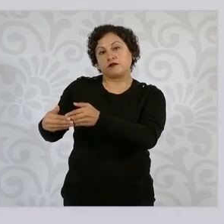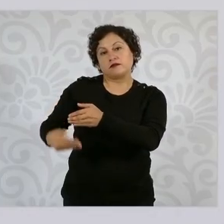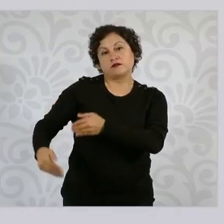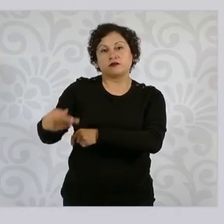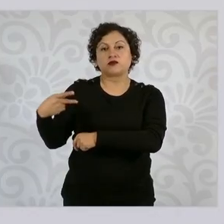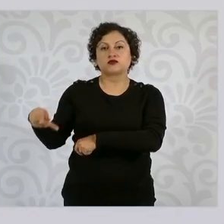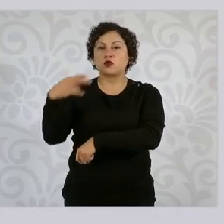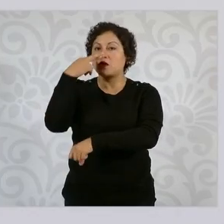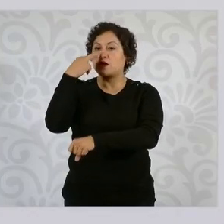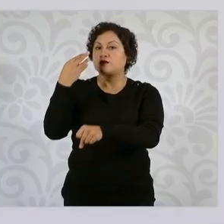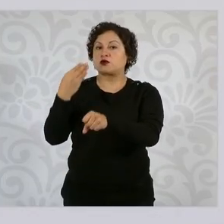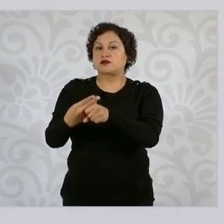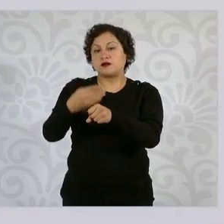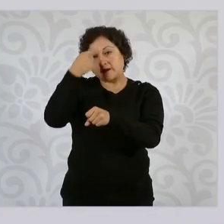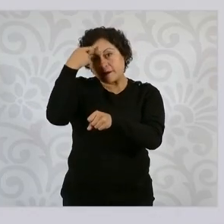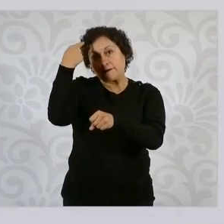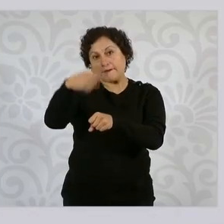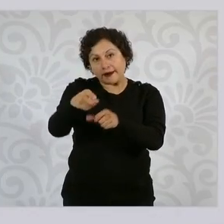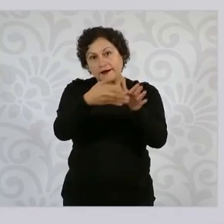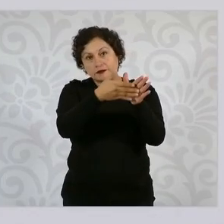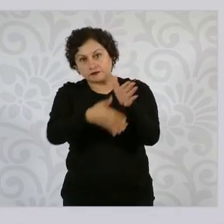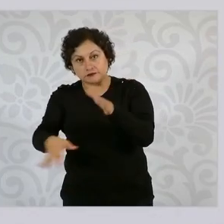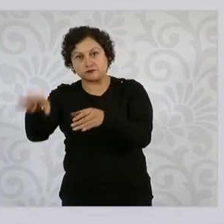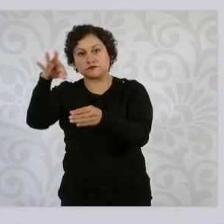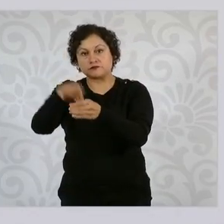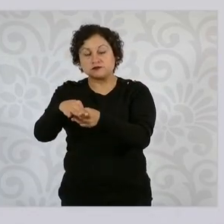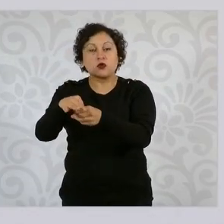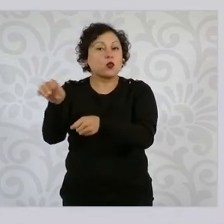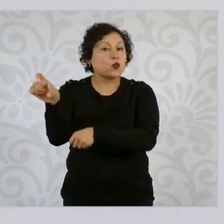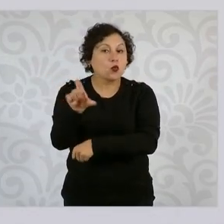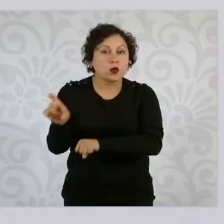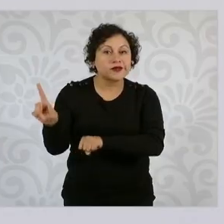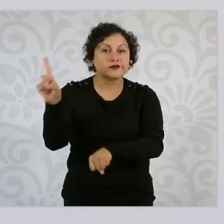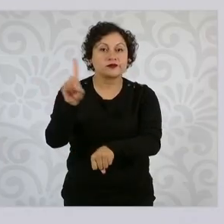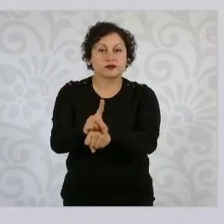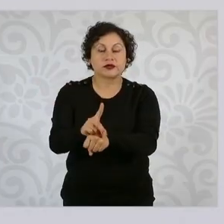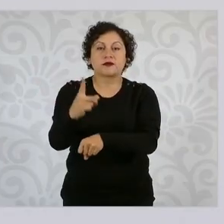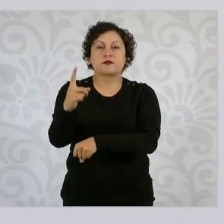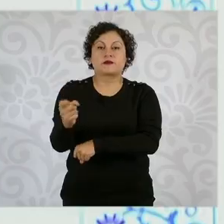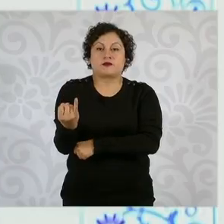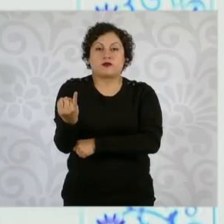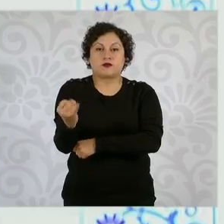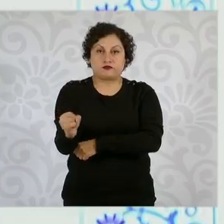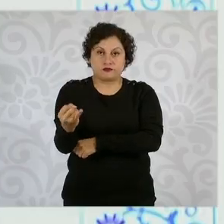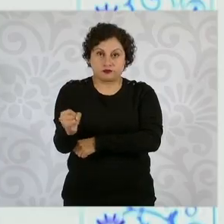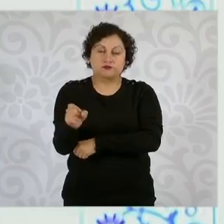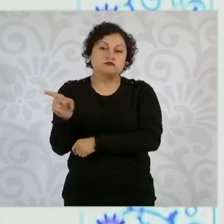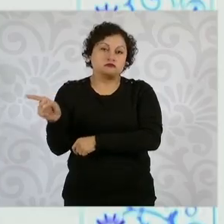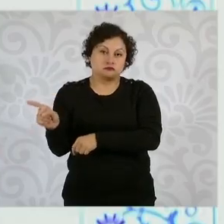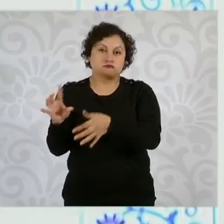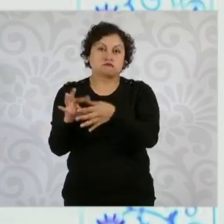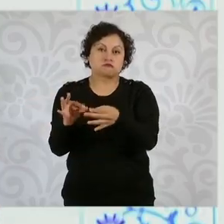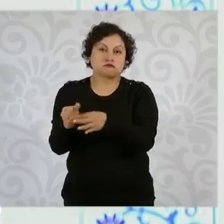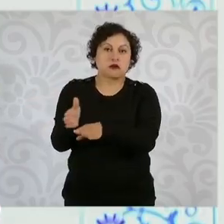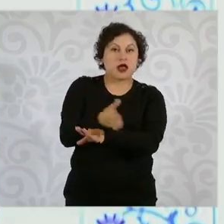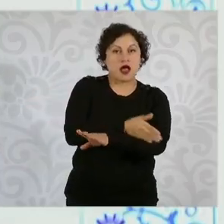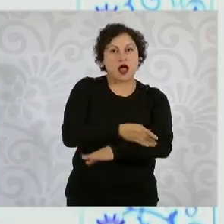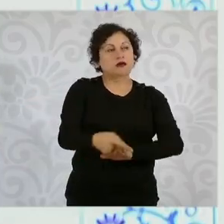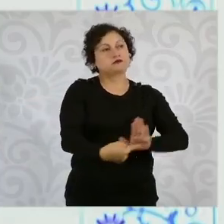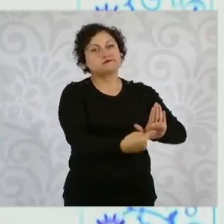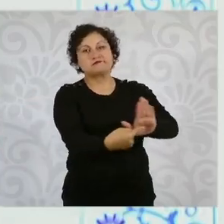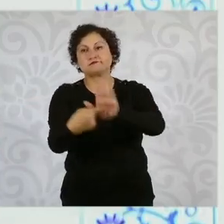elección el primero de junio, donde nos darán a conocer con el tiempo suficiente cómo vamos a